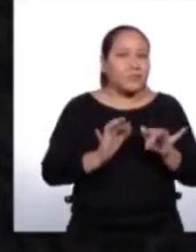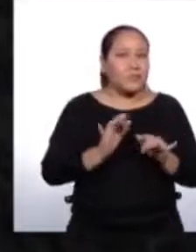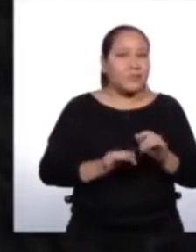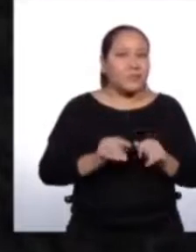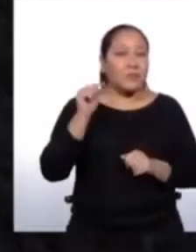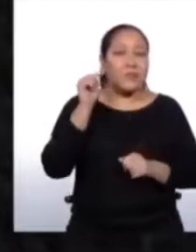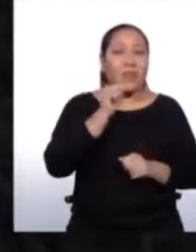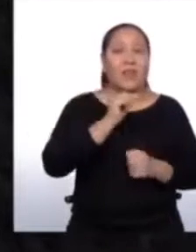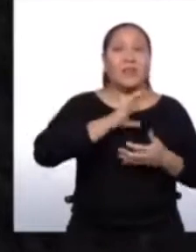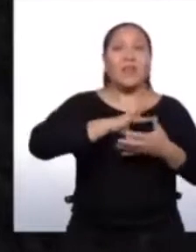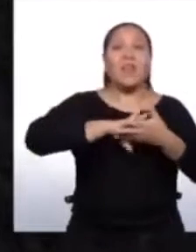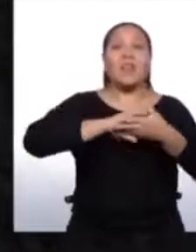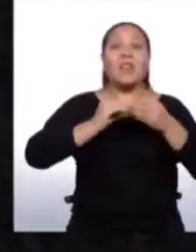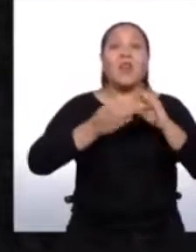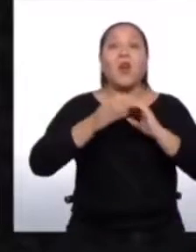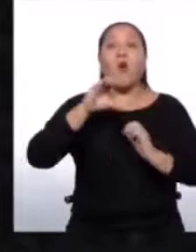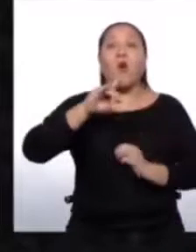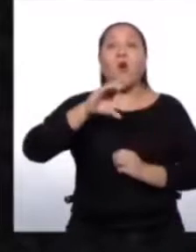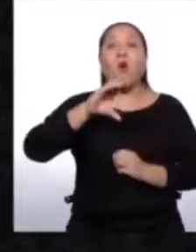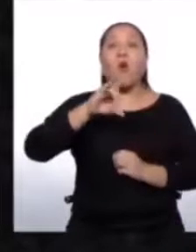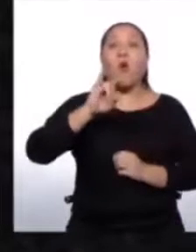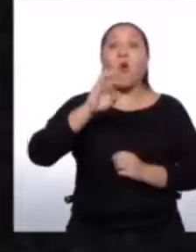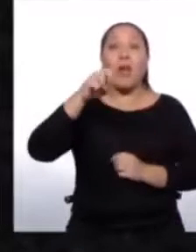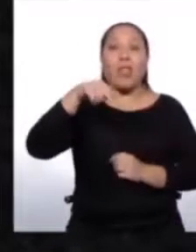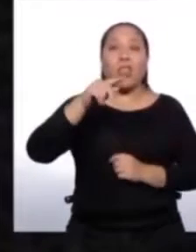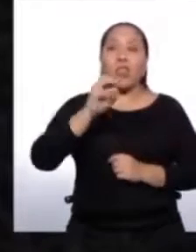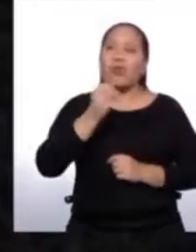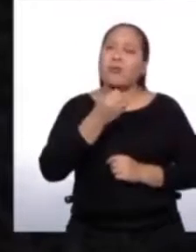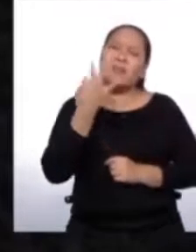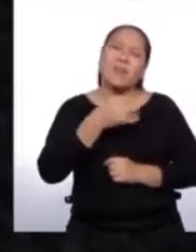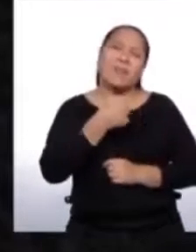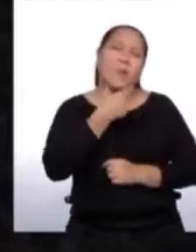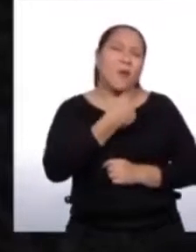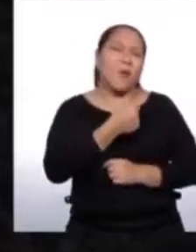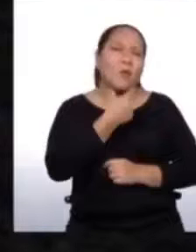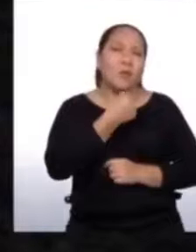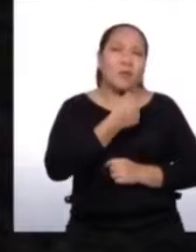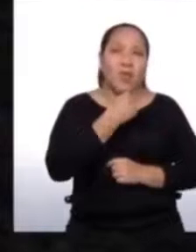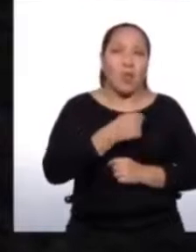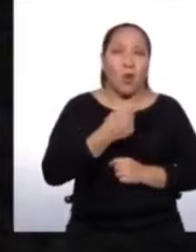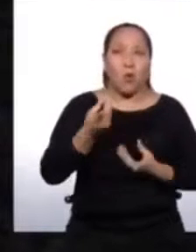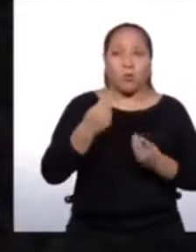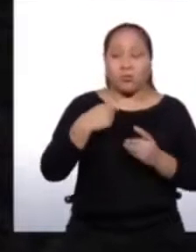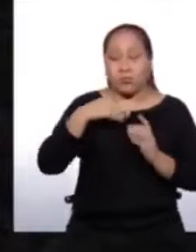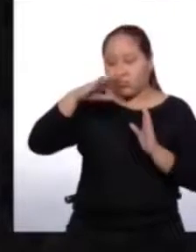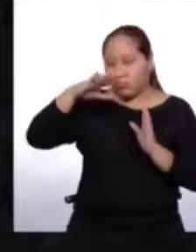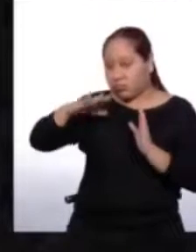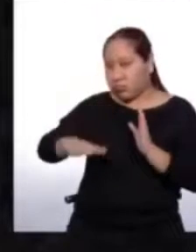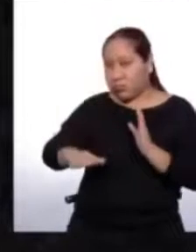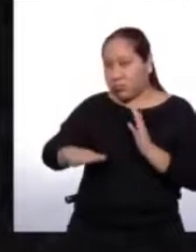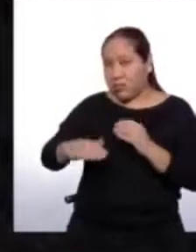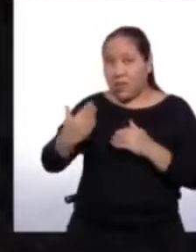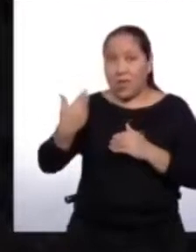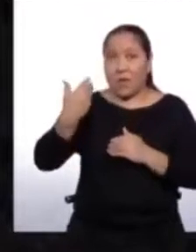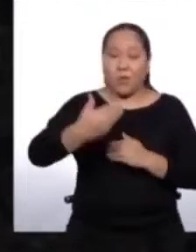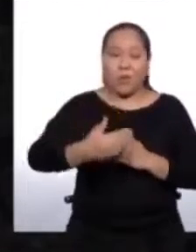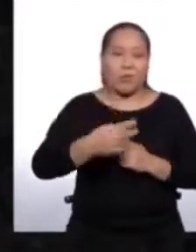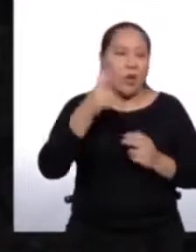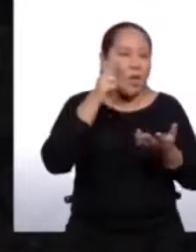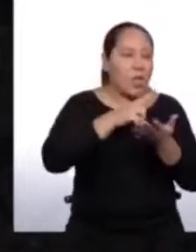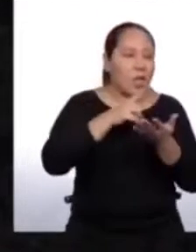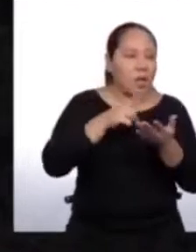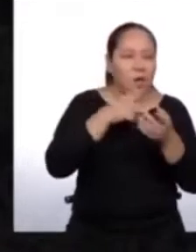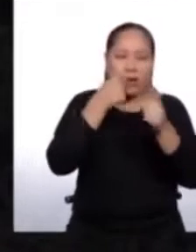El cuento es un género literario que siempre me ha cautivado. Desde niño, para ser exacto. Y más tarde, al leer a Kafka,